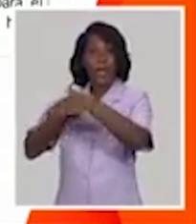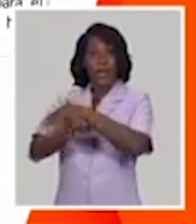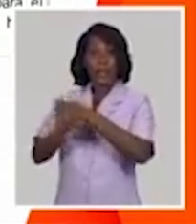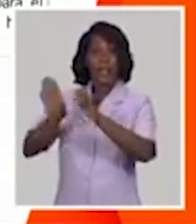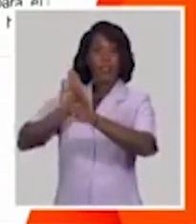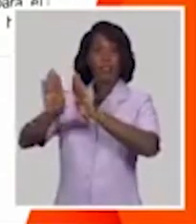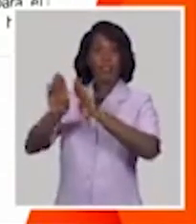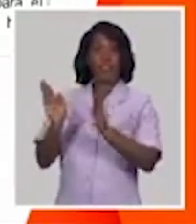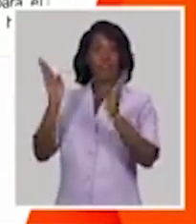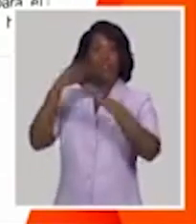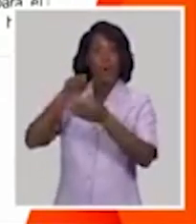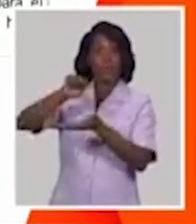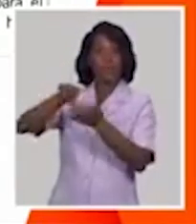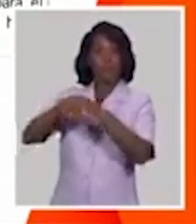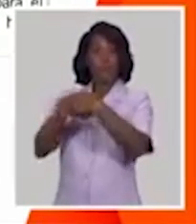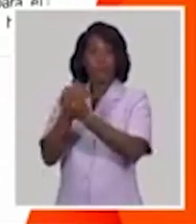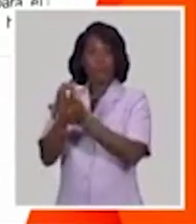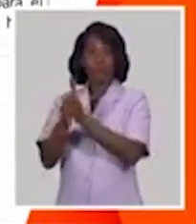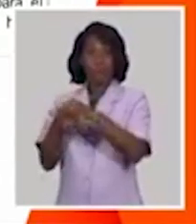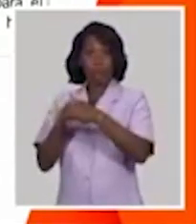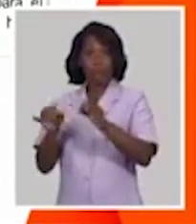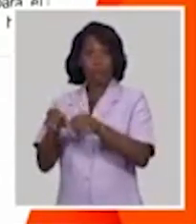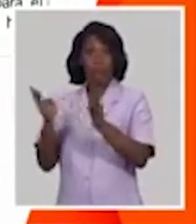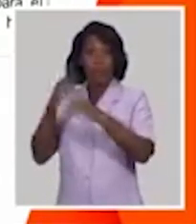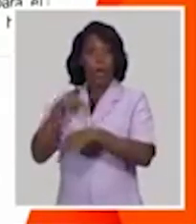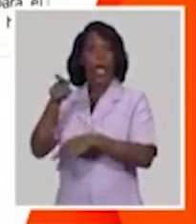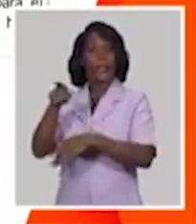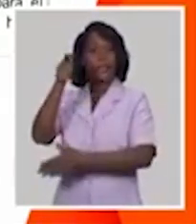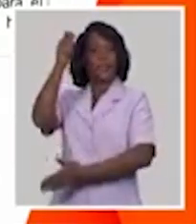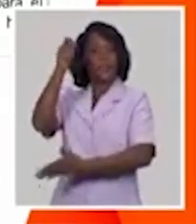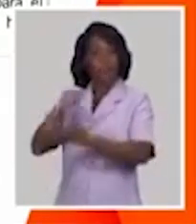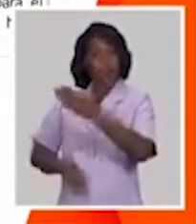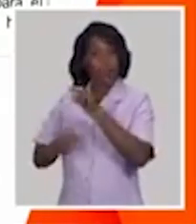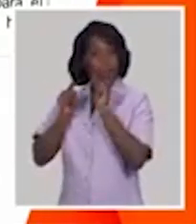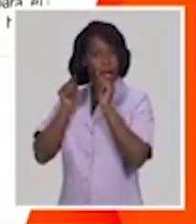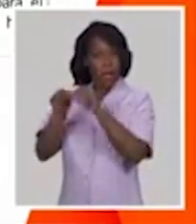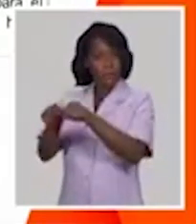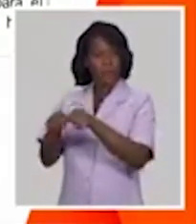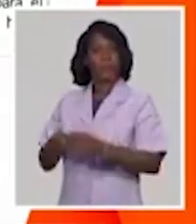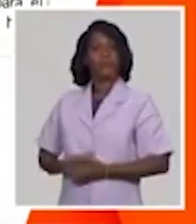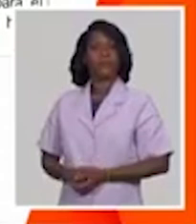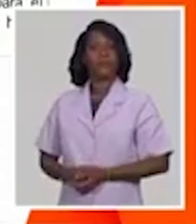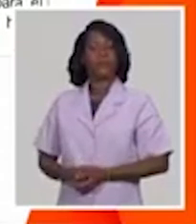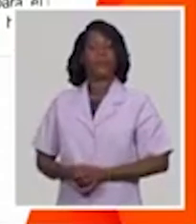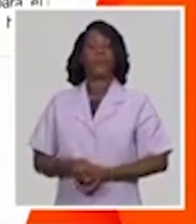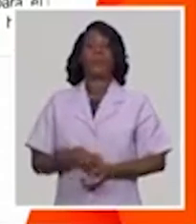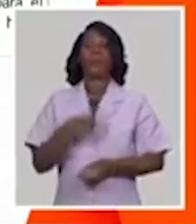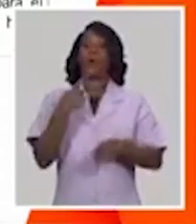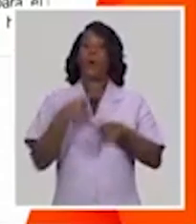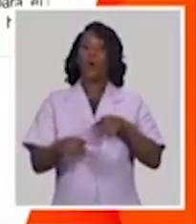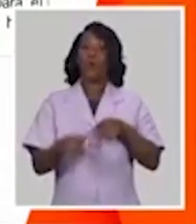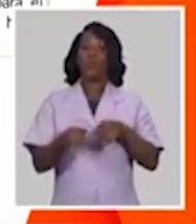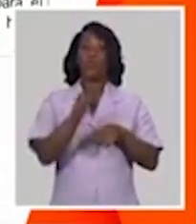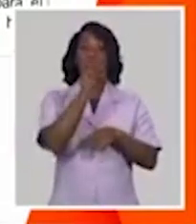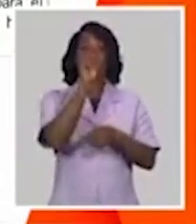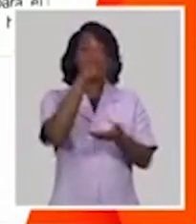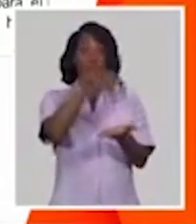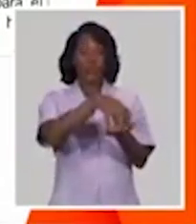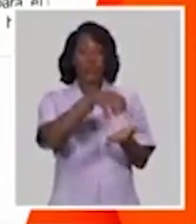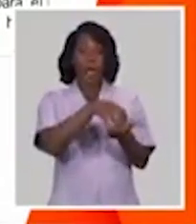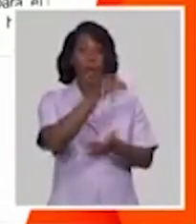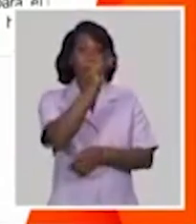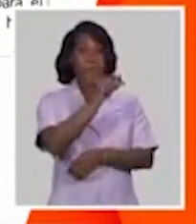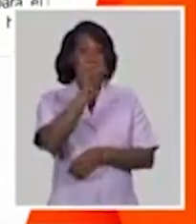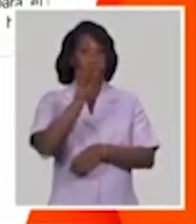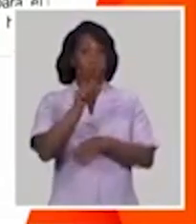a la población, formas no estatales, así como las asociaciones no gubernamentales, la permanencia de personas en áreas de